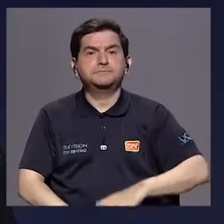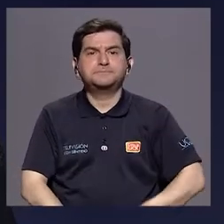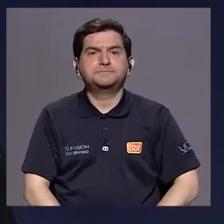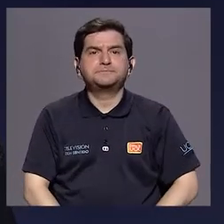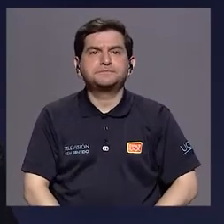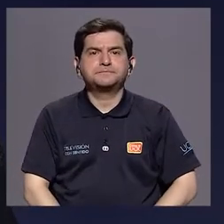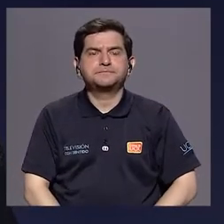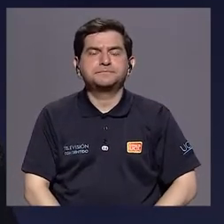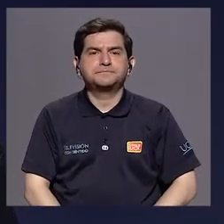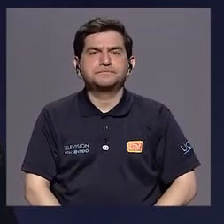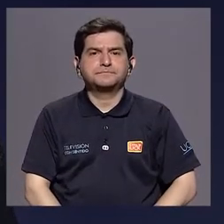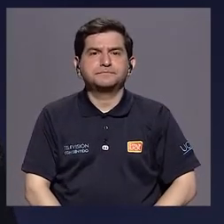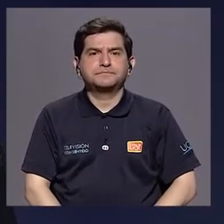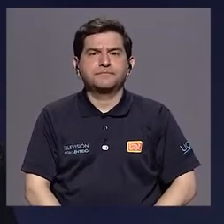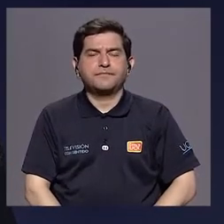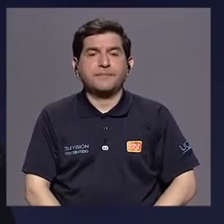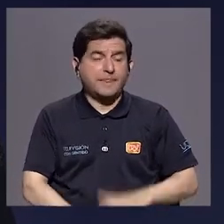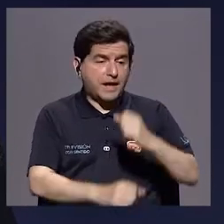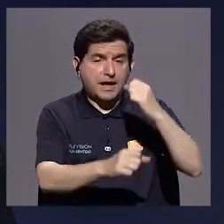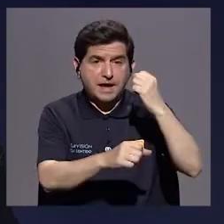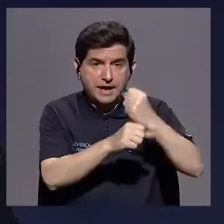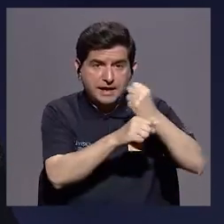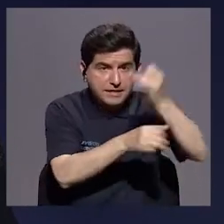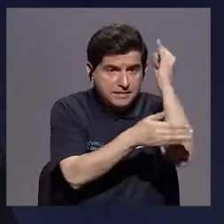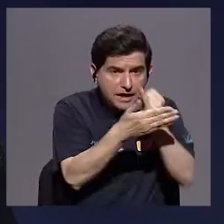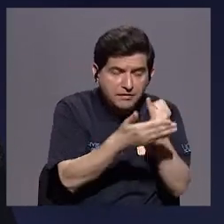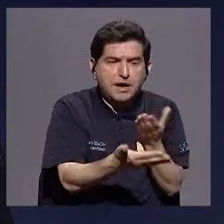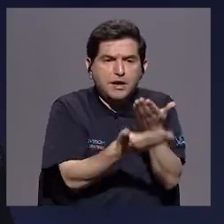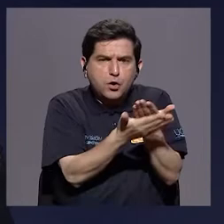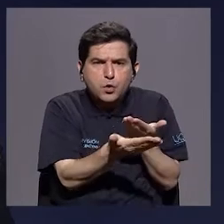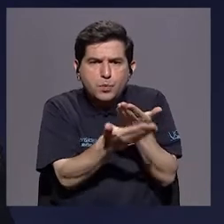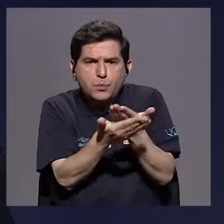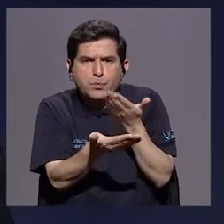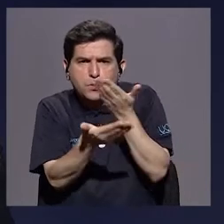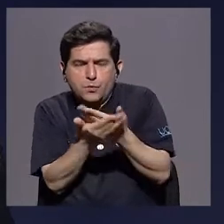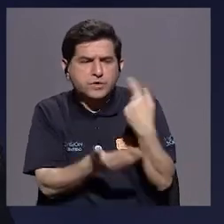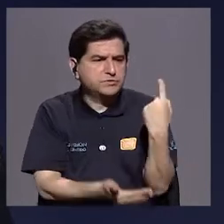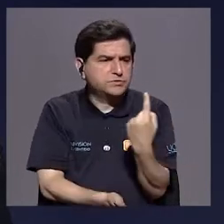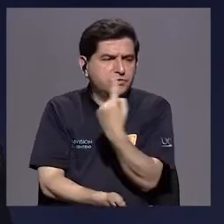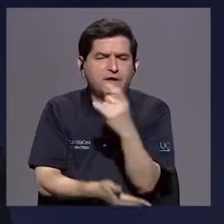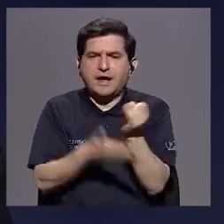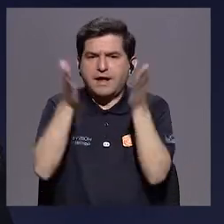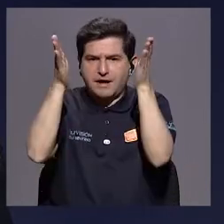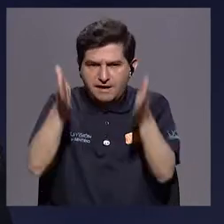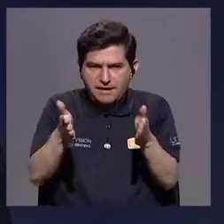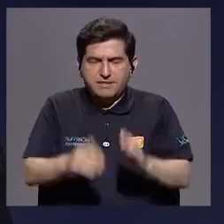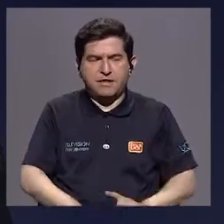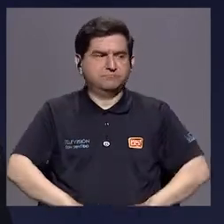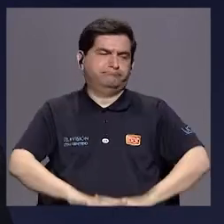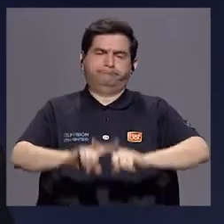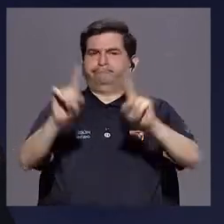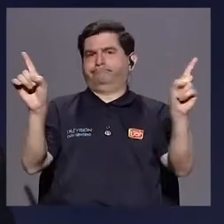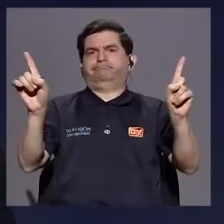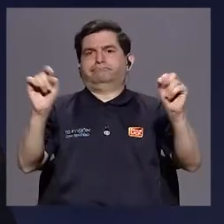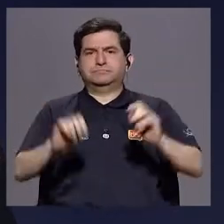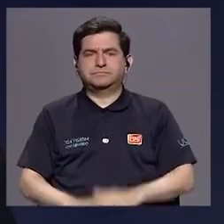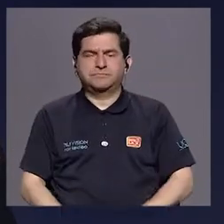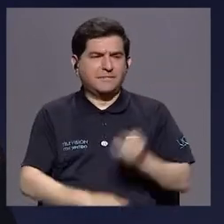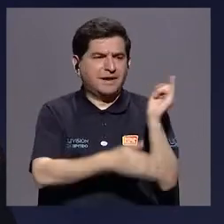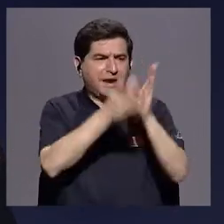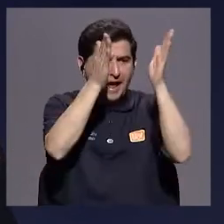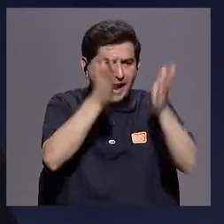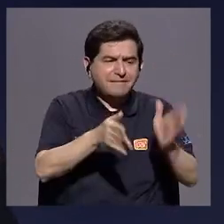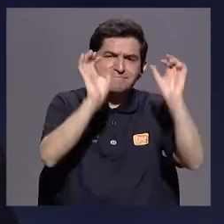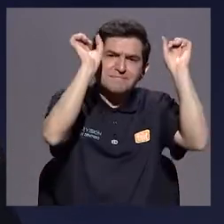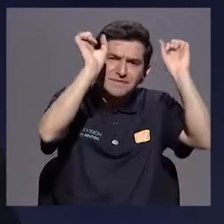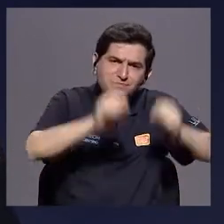son las obras y las propuestas artísticas de cada artista son sumamente diferentes o sea son artistas